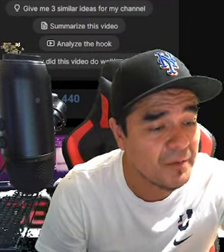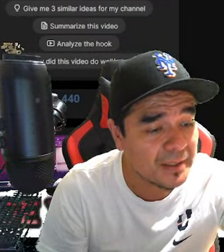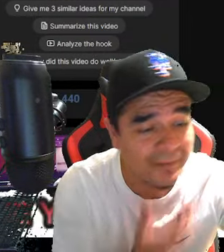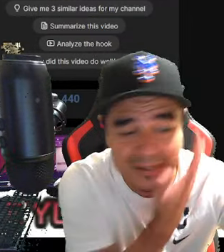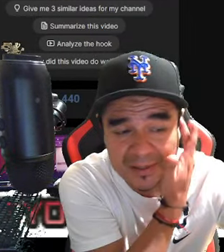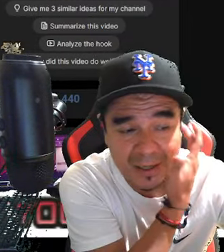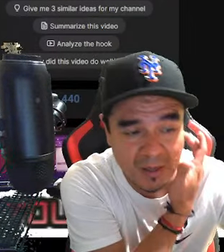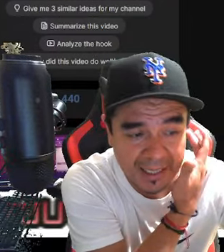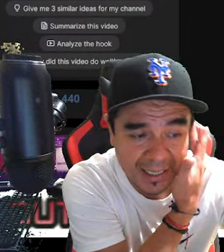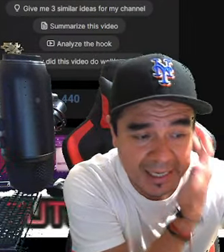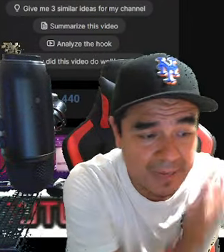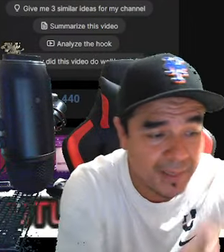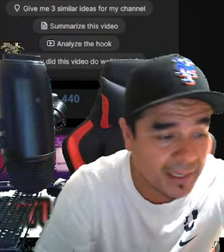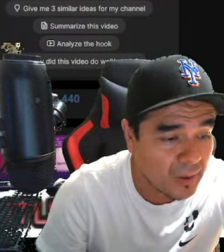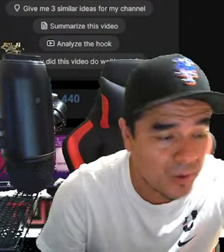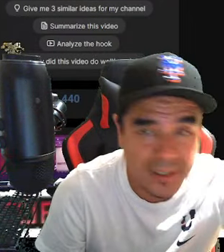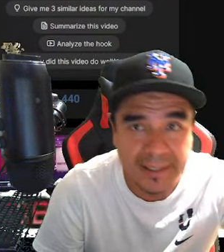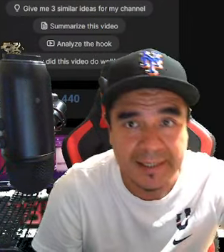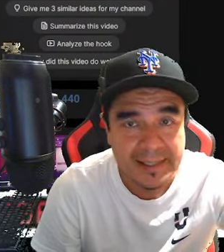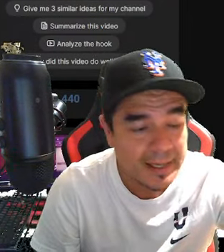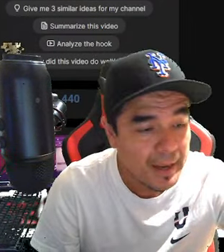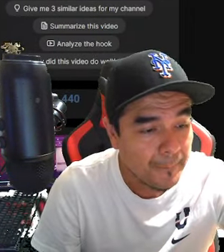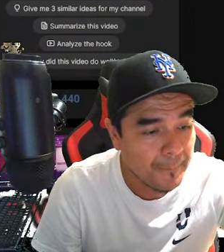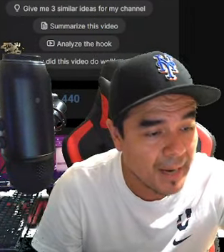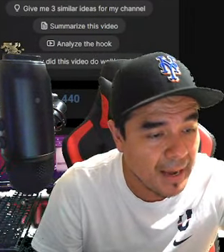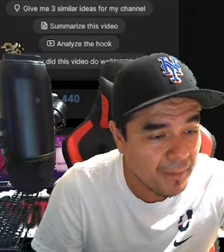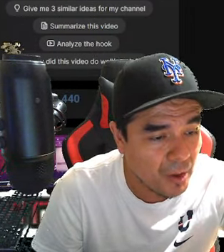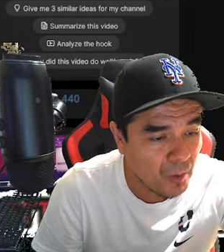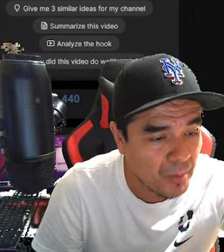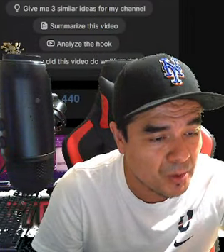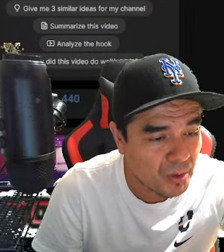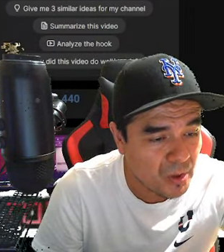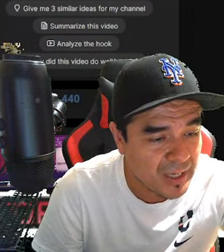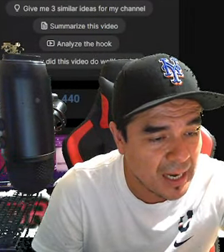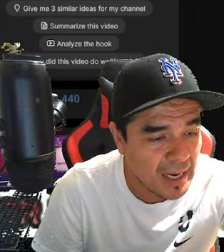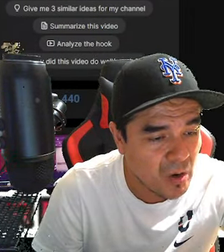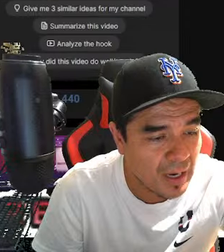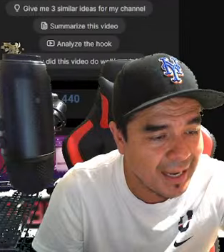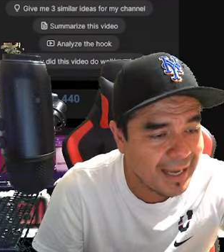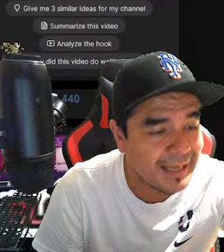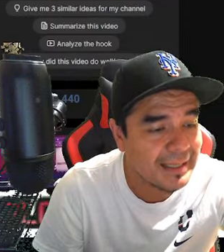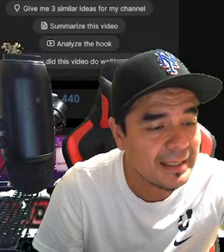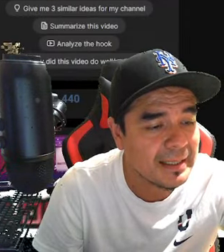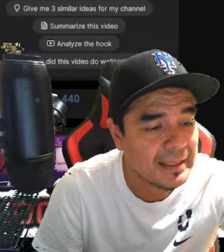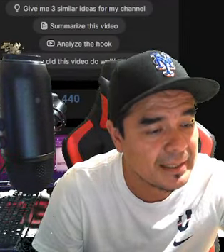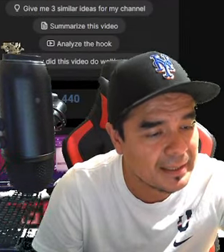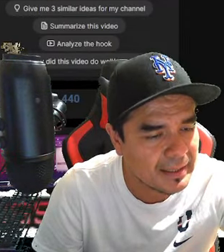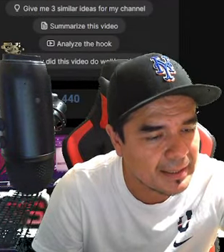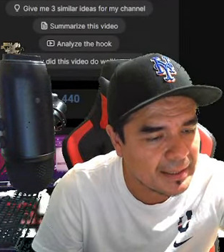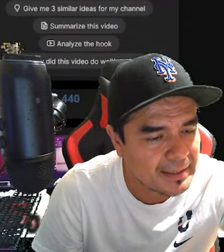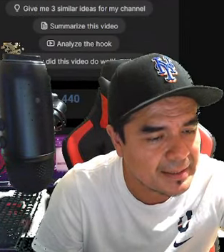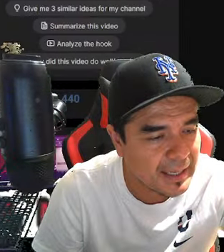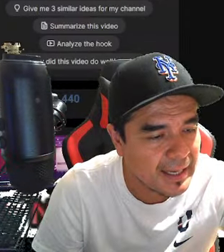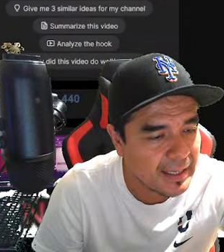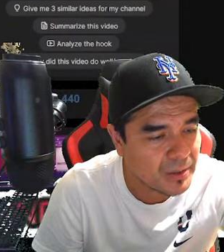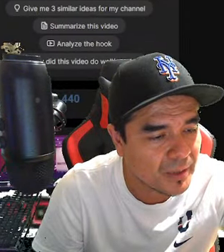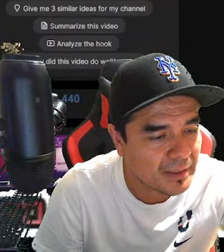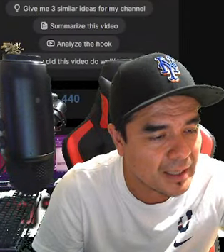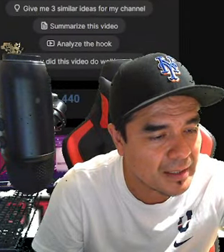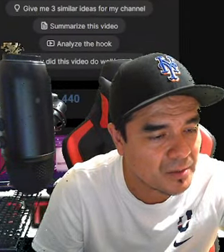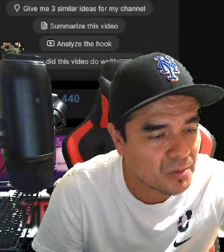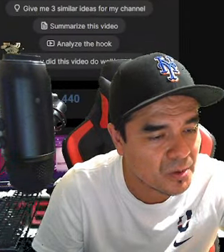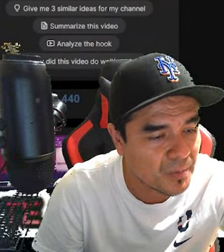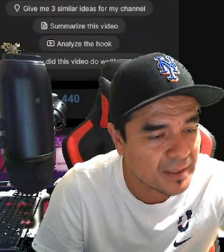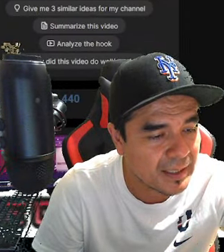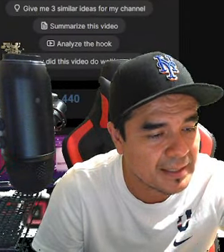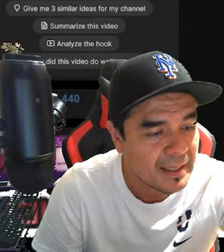Guadalajara, un fuerte abrazo hasta Guadalajara. Miguel Rodríguez, bravo por Noroña, ojalá y sea en Yucatán